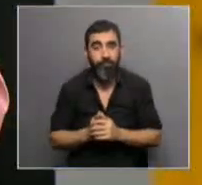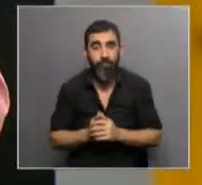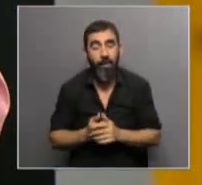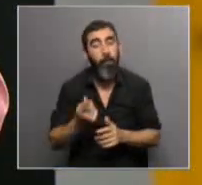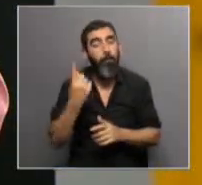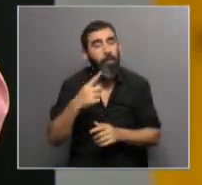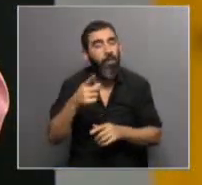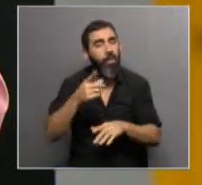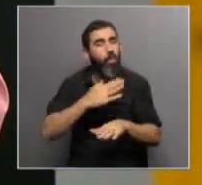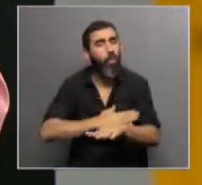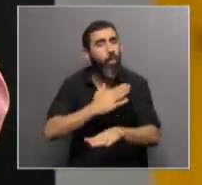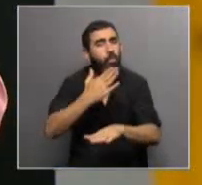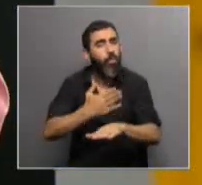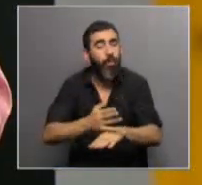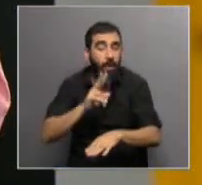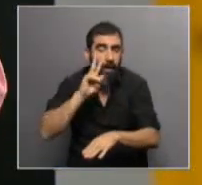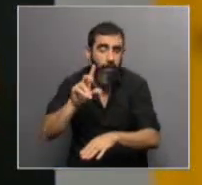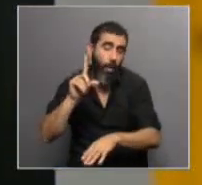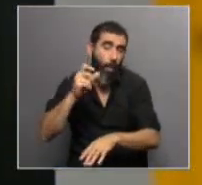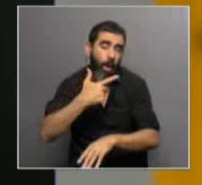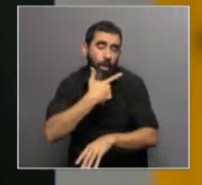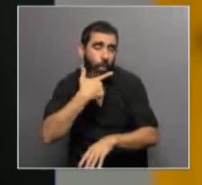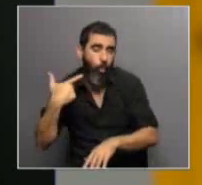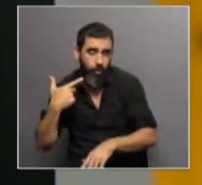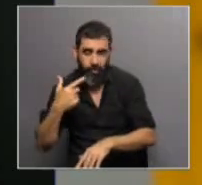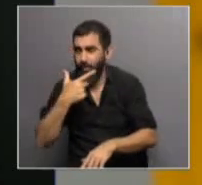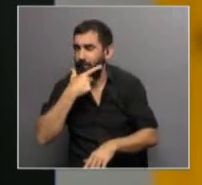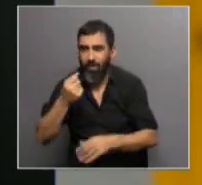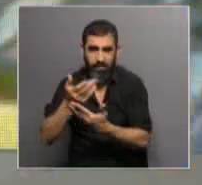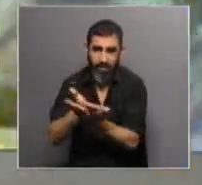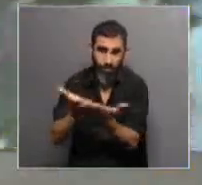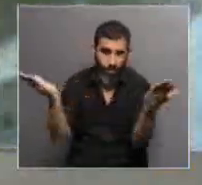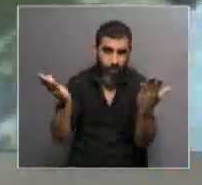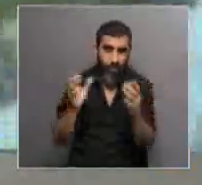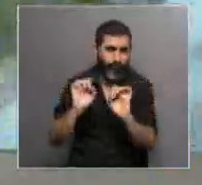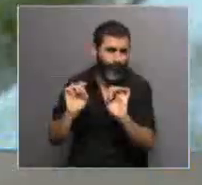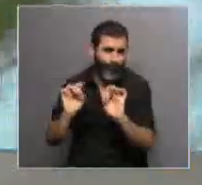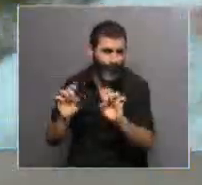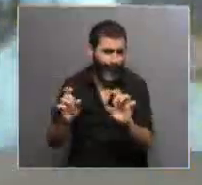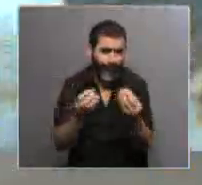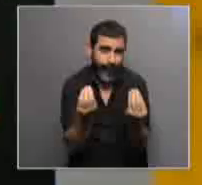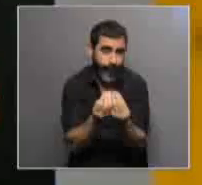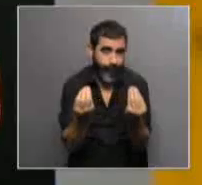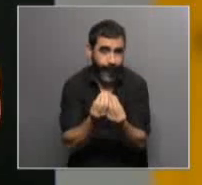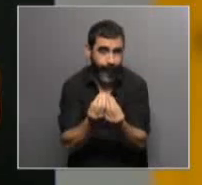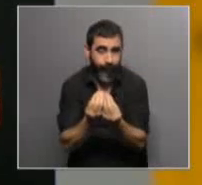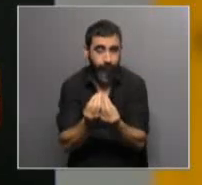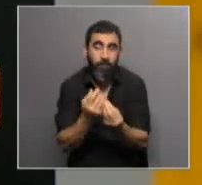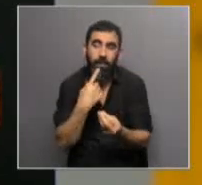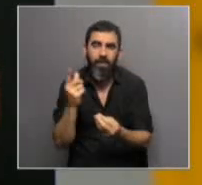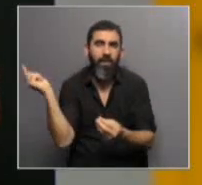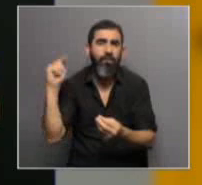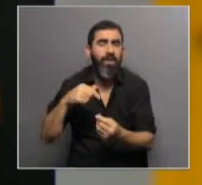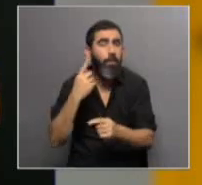impacto que vemos en agua dulce que tal vez sea el lugar más fácil para mostrarlo no por la destrucción por todo lo que ha ido pasando puede decir que el origen